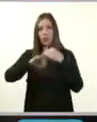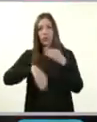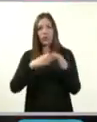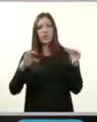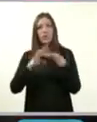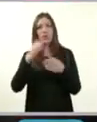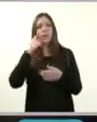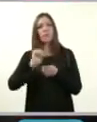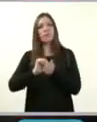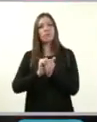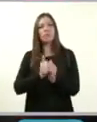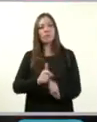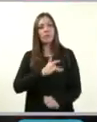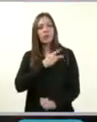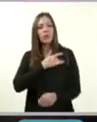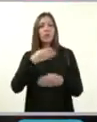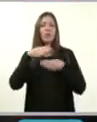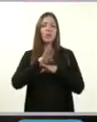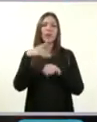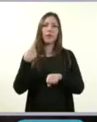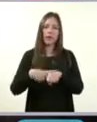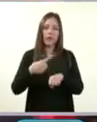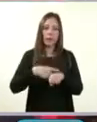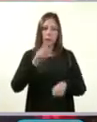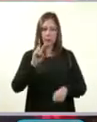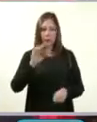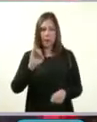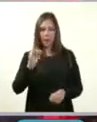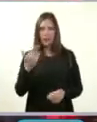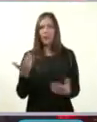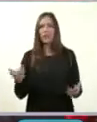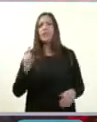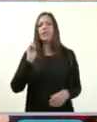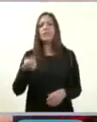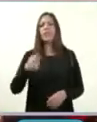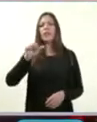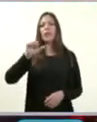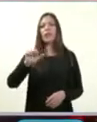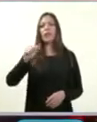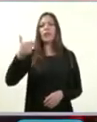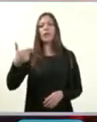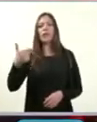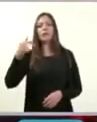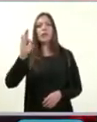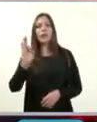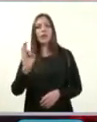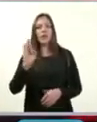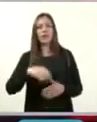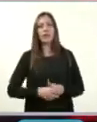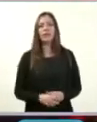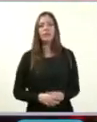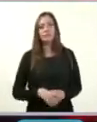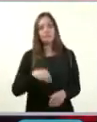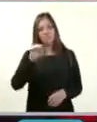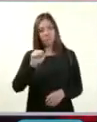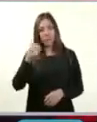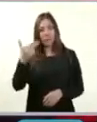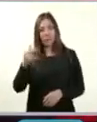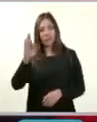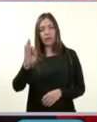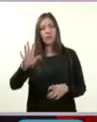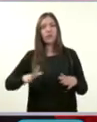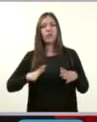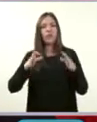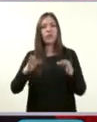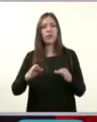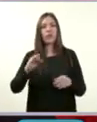con la concientización sobre el VIH. Pero platícanos primero, ¿qué es AHF? Bueno, AHF es una fundación, por sus siglas en